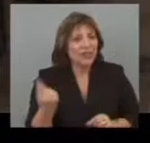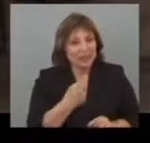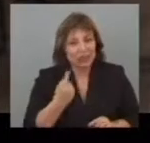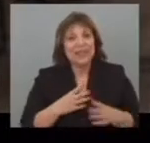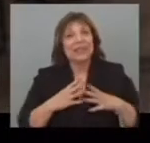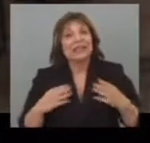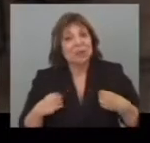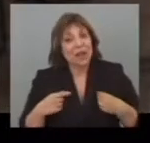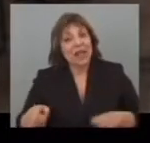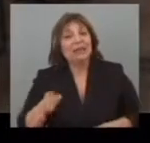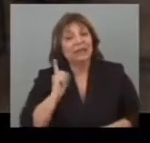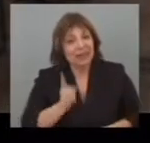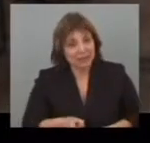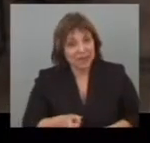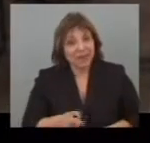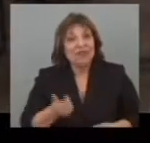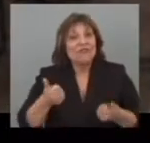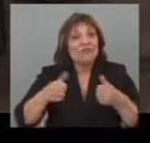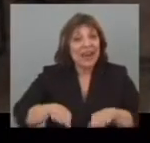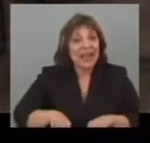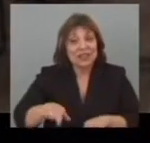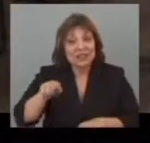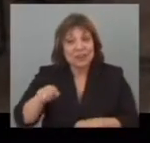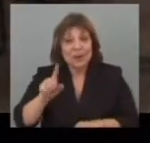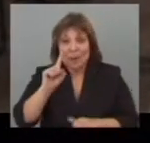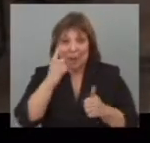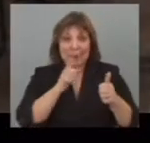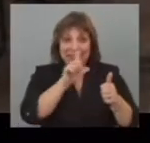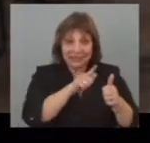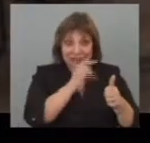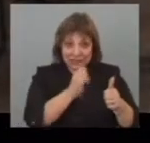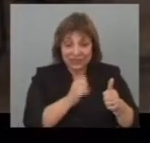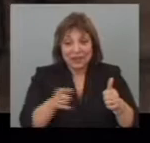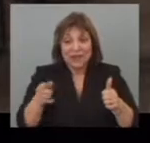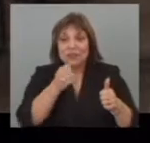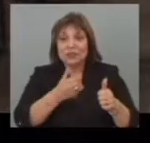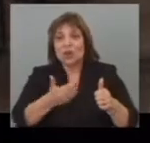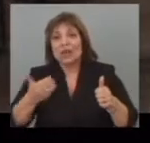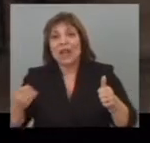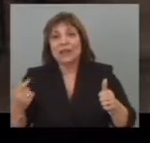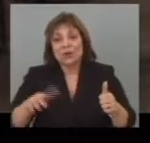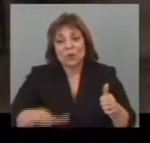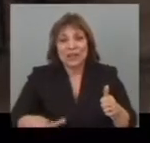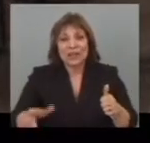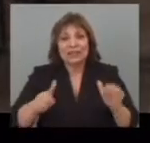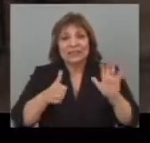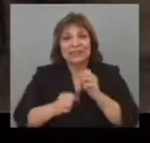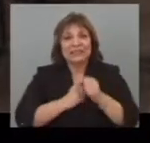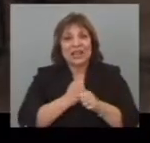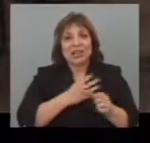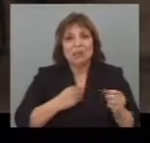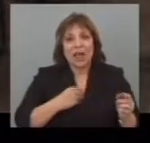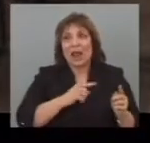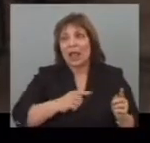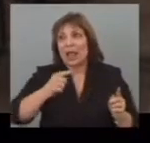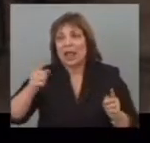escuelas también tienen que ver, porque el fracaso, si bien está en primero de secundaria, hay una historia de un niño que pasó 6 años por una escuela y